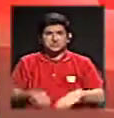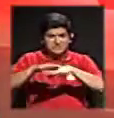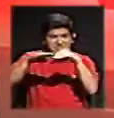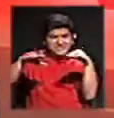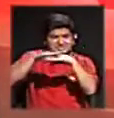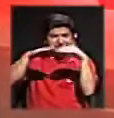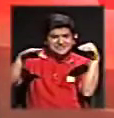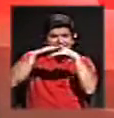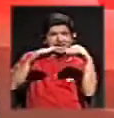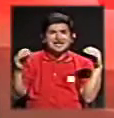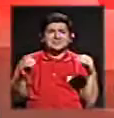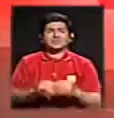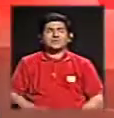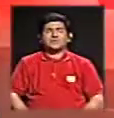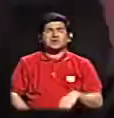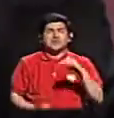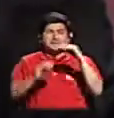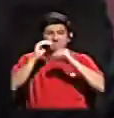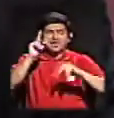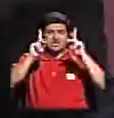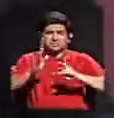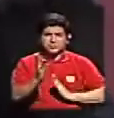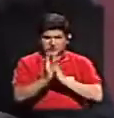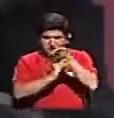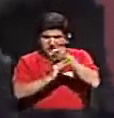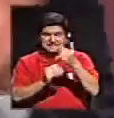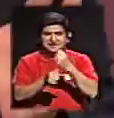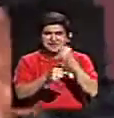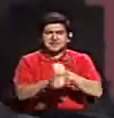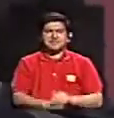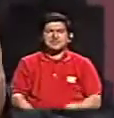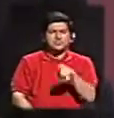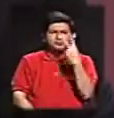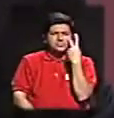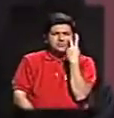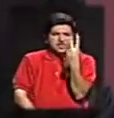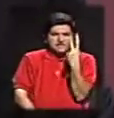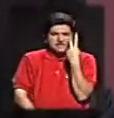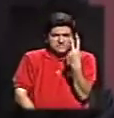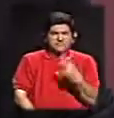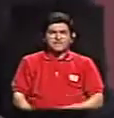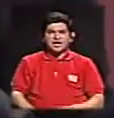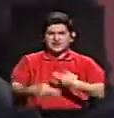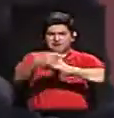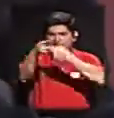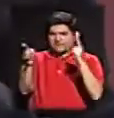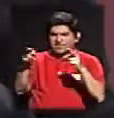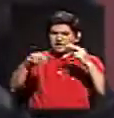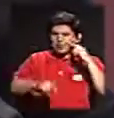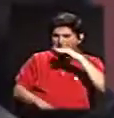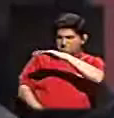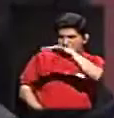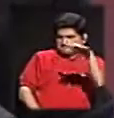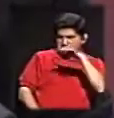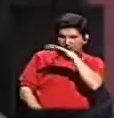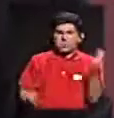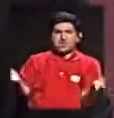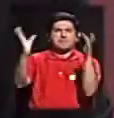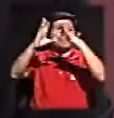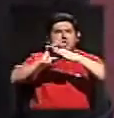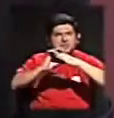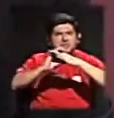tender a ser cada vez menores. Y desde la perspectiva de ustedes que están viendo el paisaje regional, en